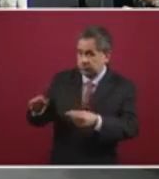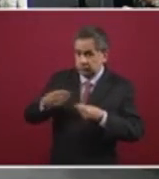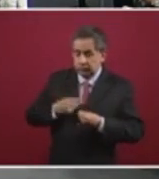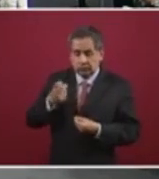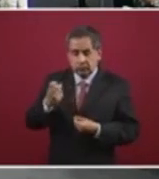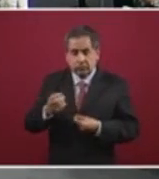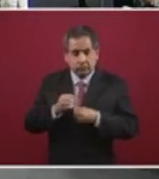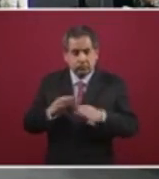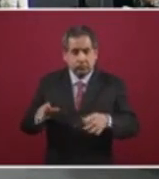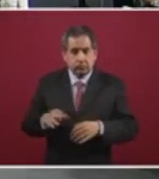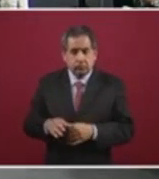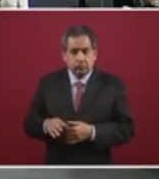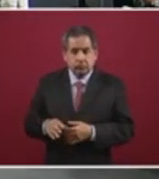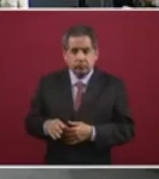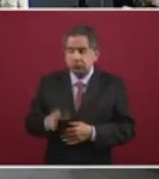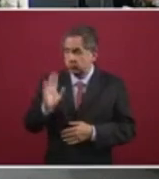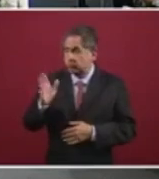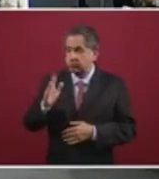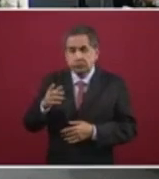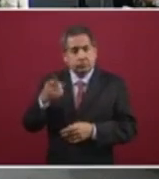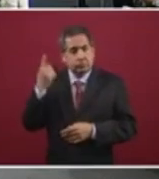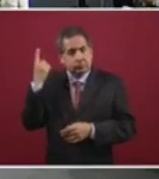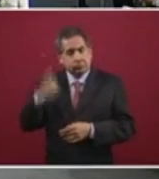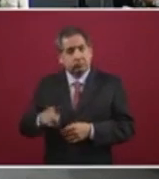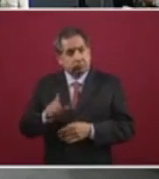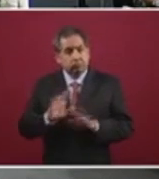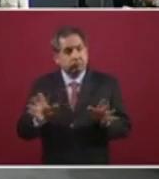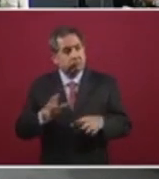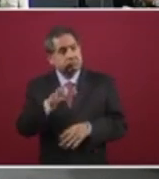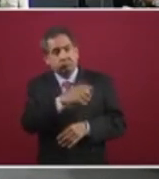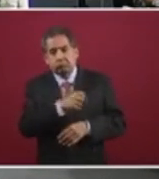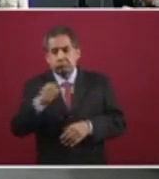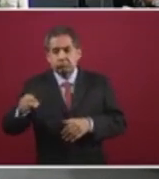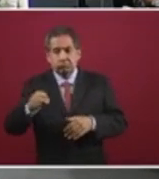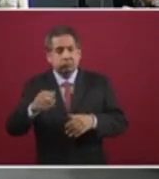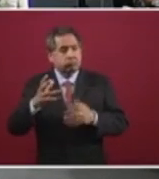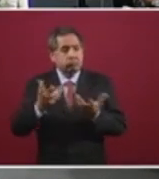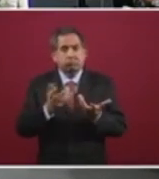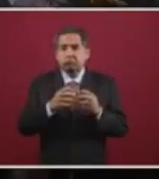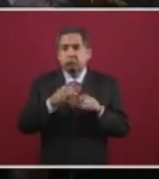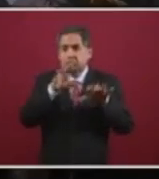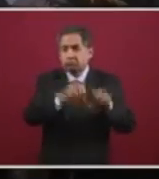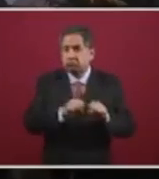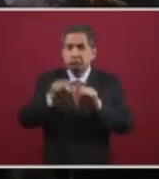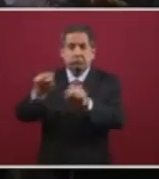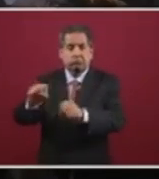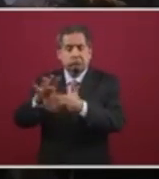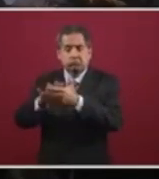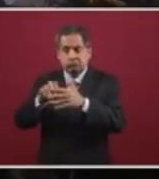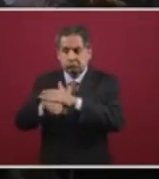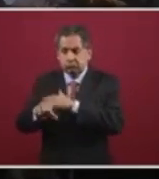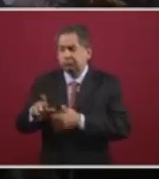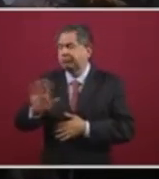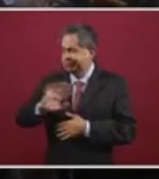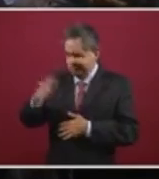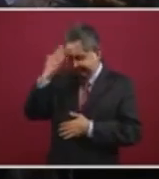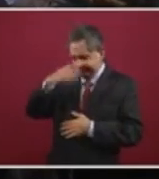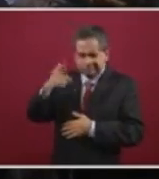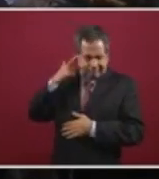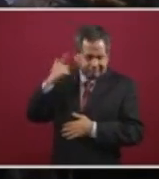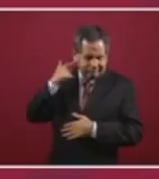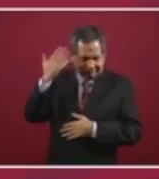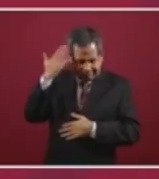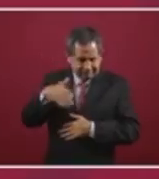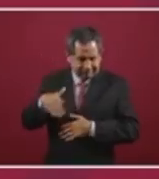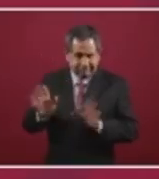Andrés Manuel López Obrador dijo que no es un asunto del Ejecutivo Federal, pues está en instancias autónomas como son la Fiscalía General y